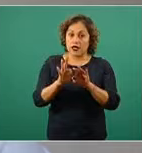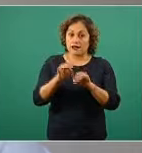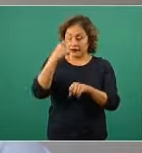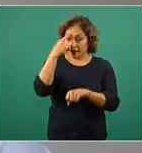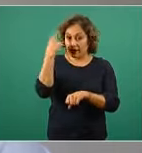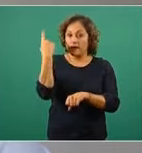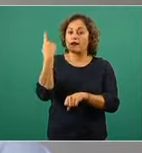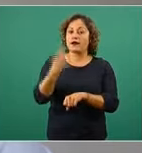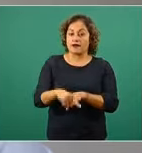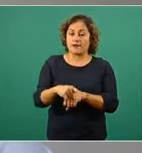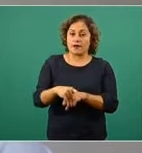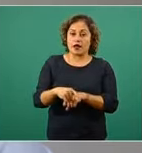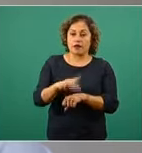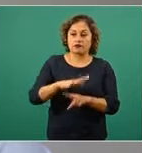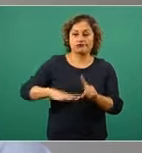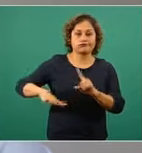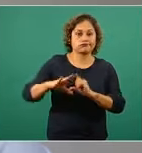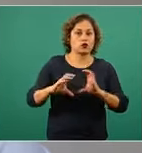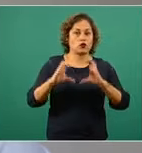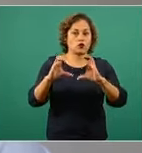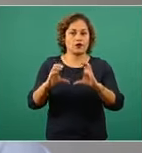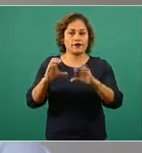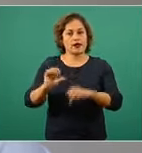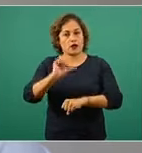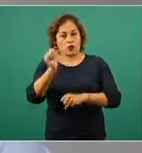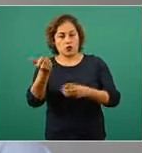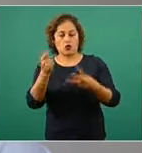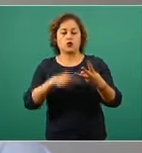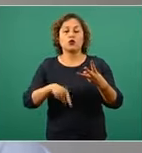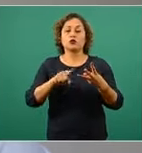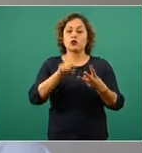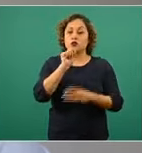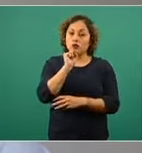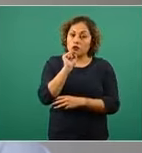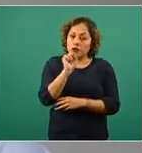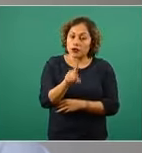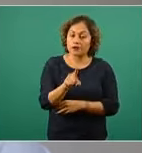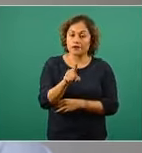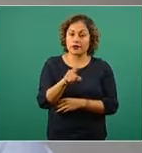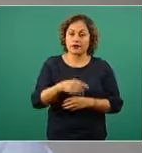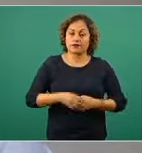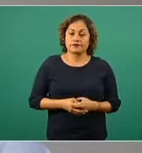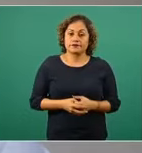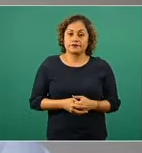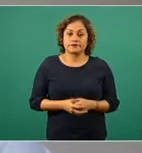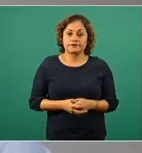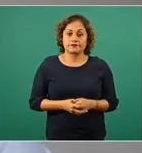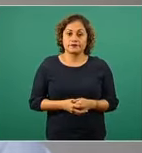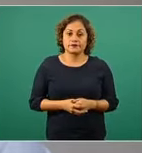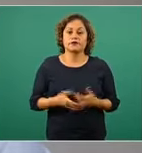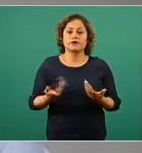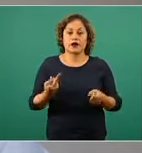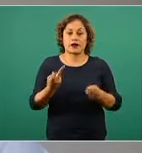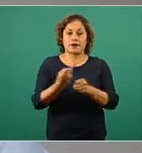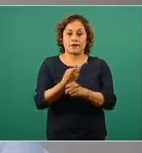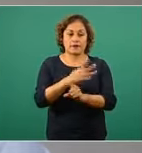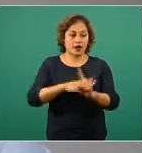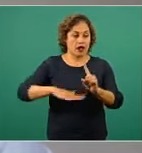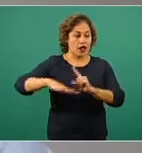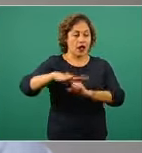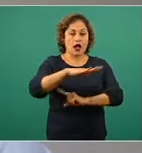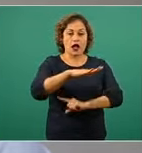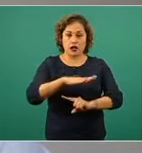afectación de la población. Y un criterio también importante era precisamente las condiciones sociales,